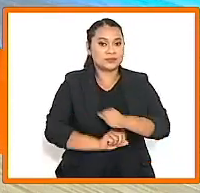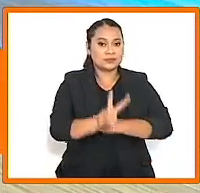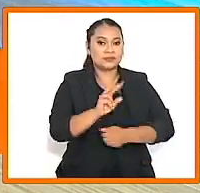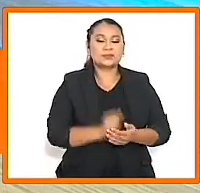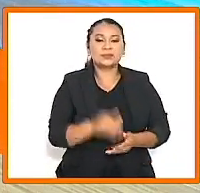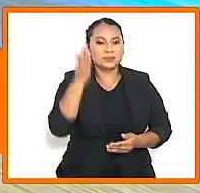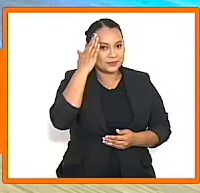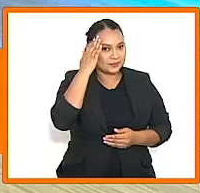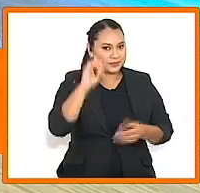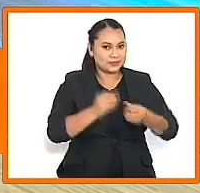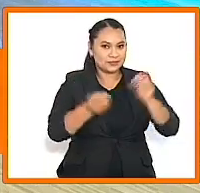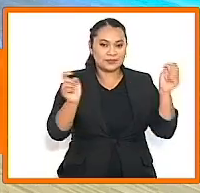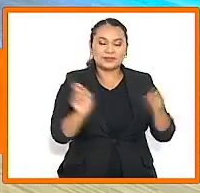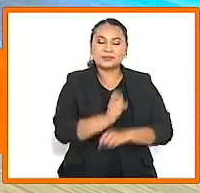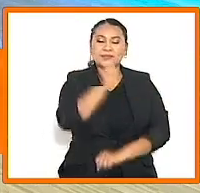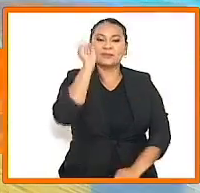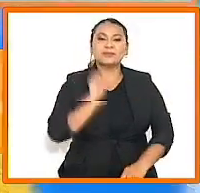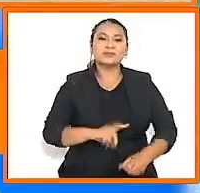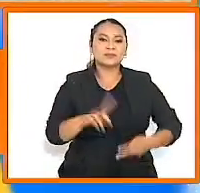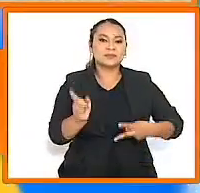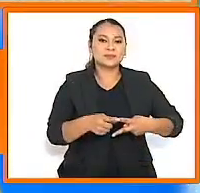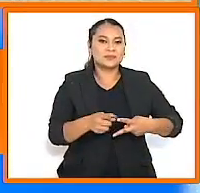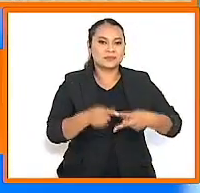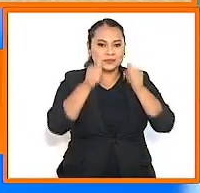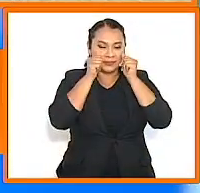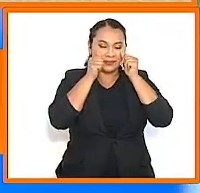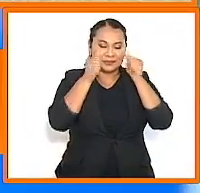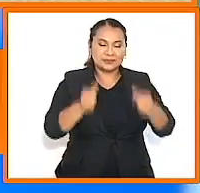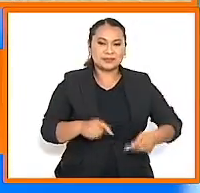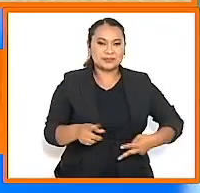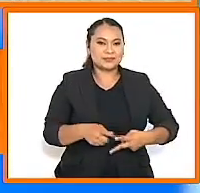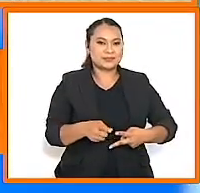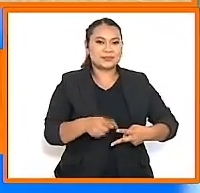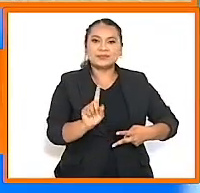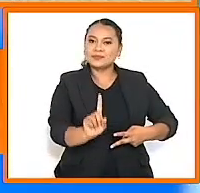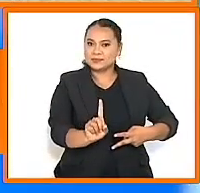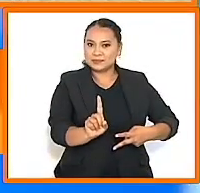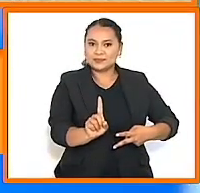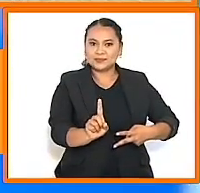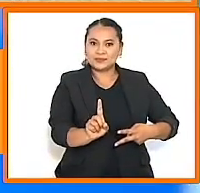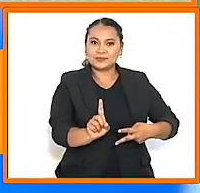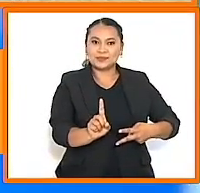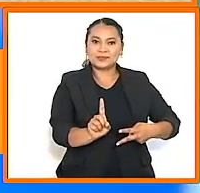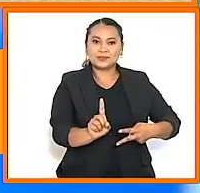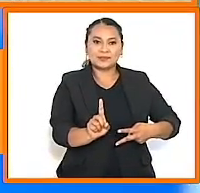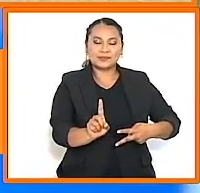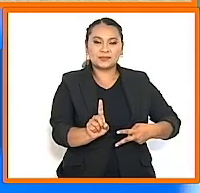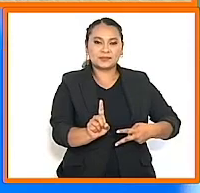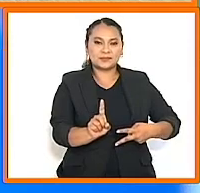ganador, querido jugador. Atentos, porque este es el 1. Segundo dígito,